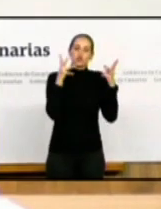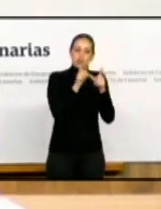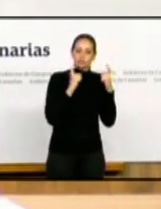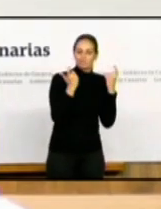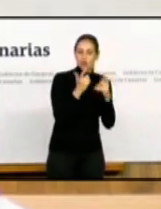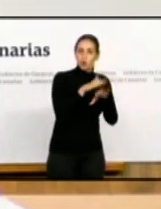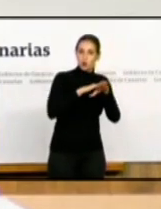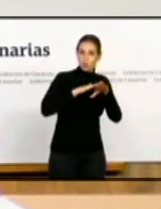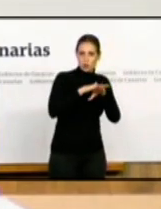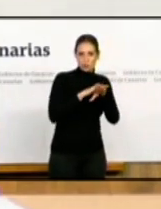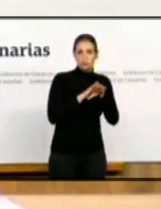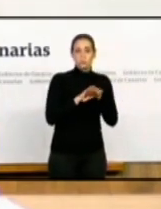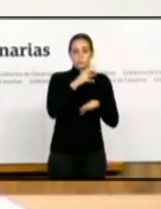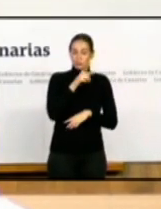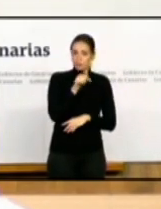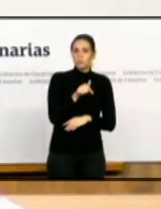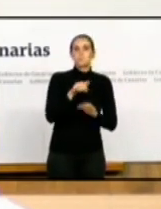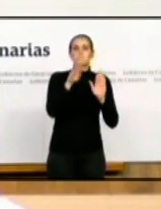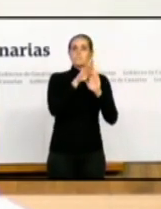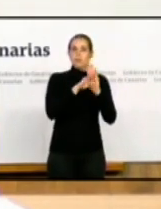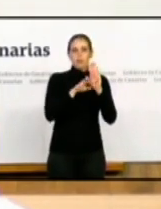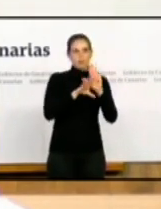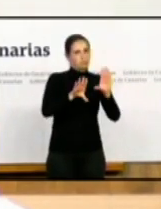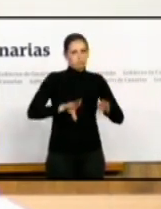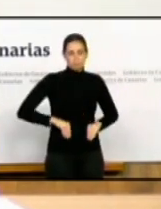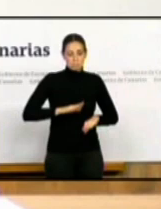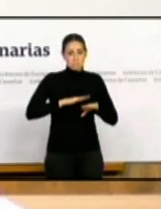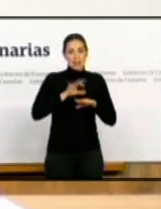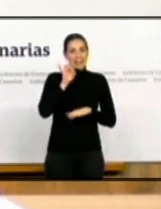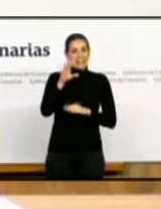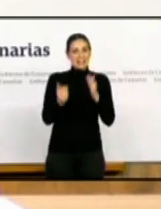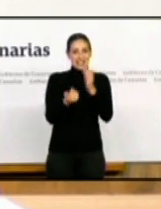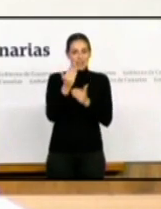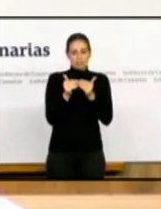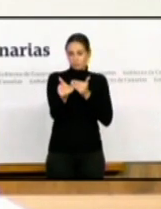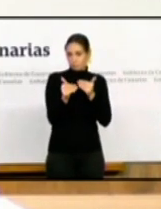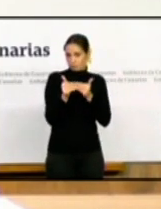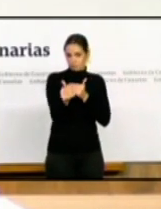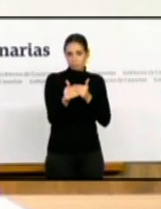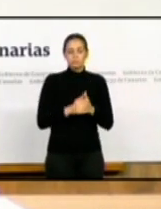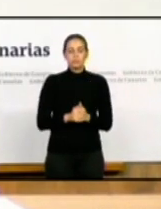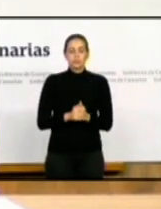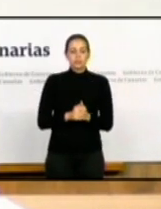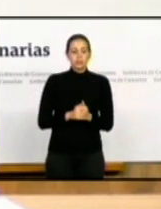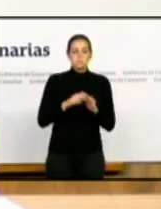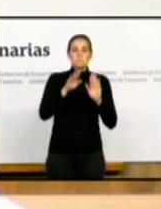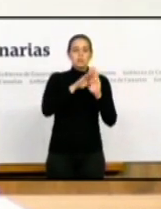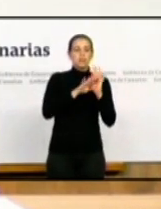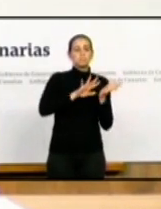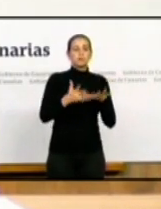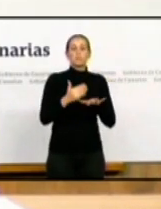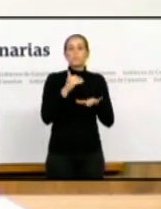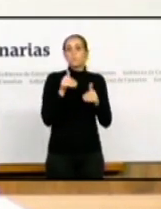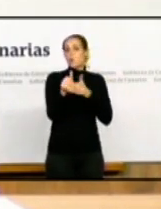tomado las siguientes medidas para los próximos 15 días. Son medidas que se aplican una vez que se publique en el